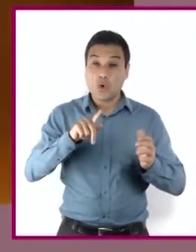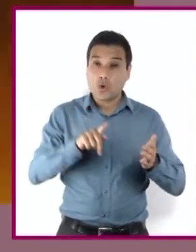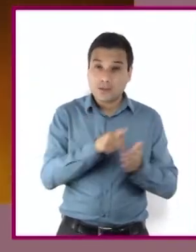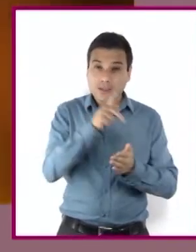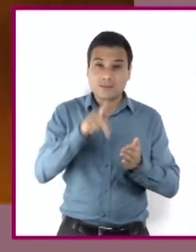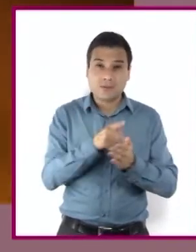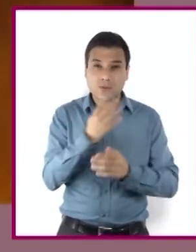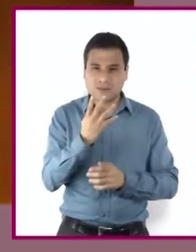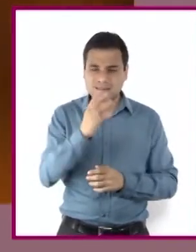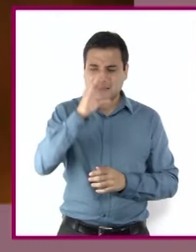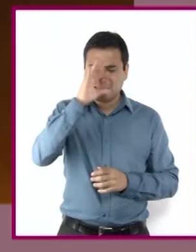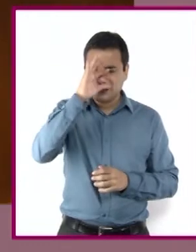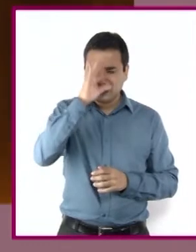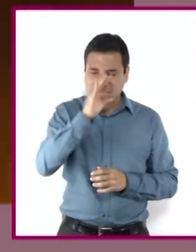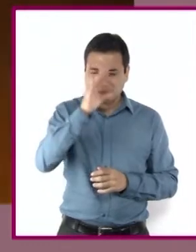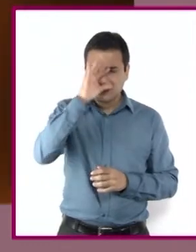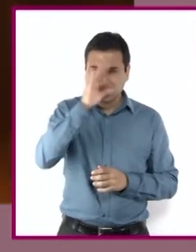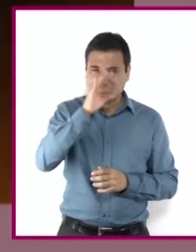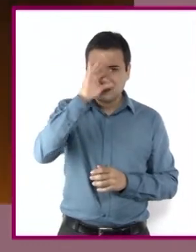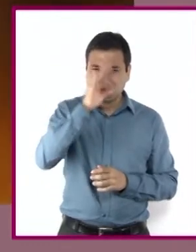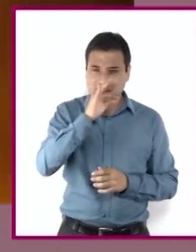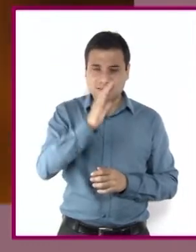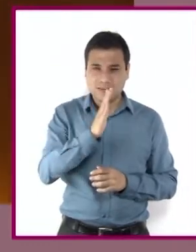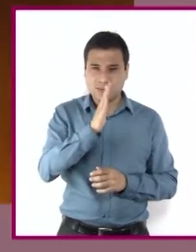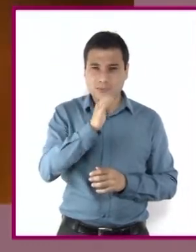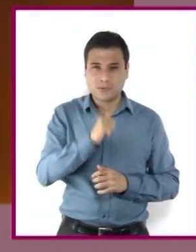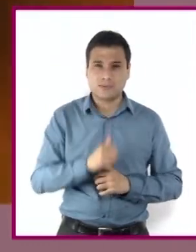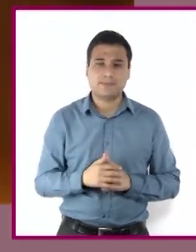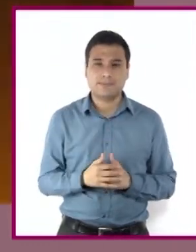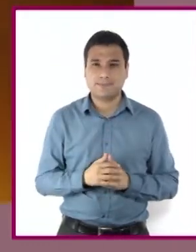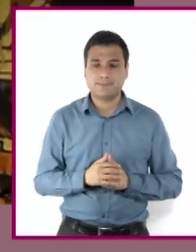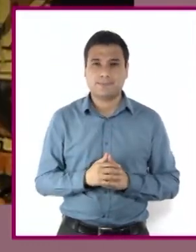intentó y 4 veces se arrepintió.